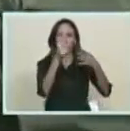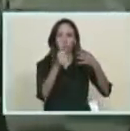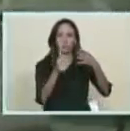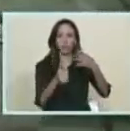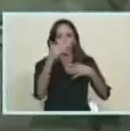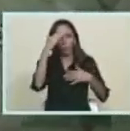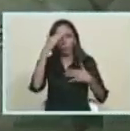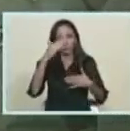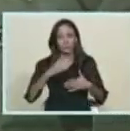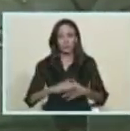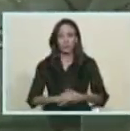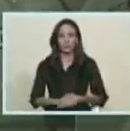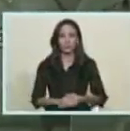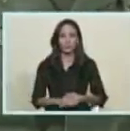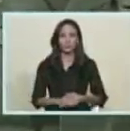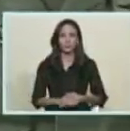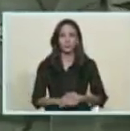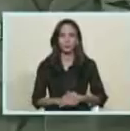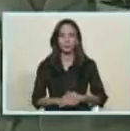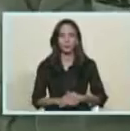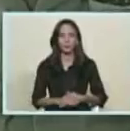del maestro general